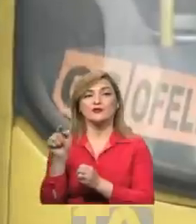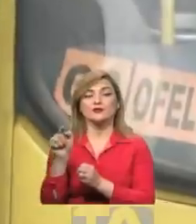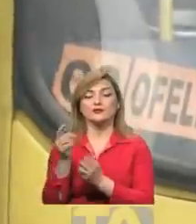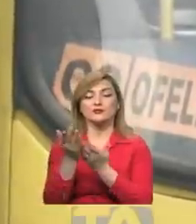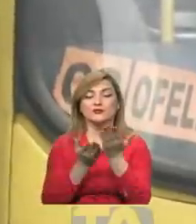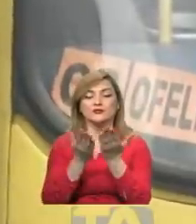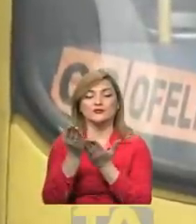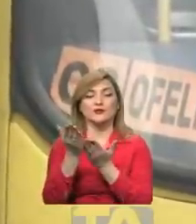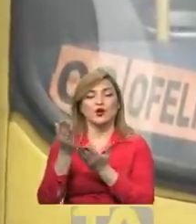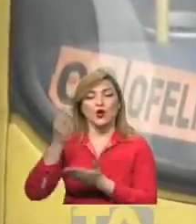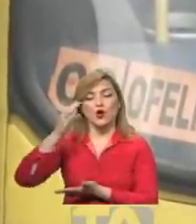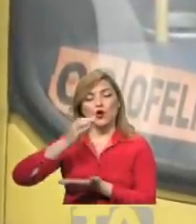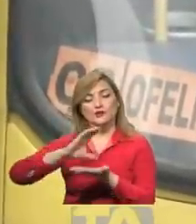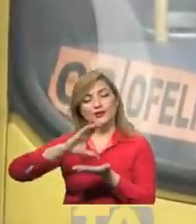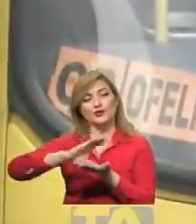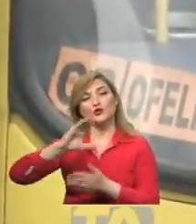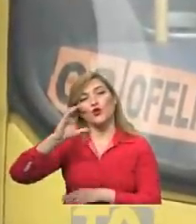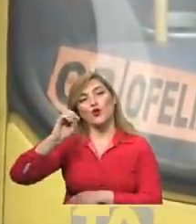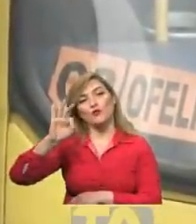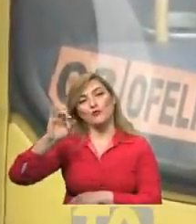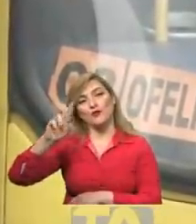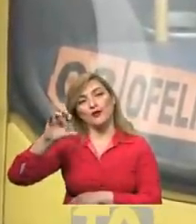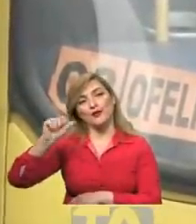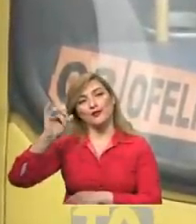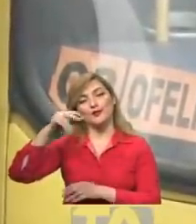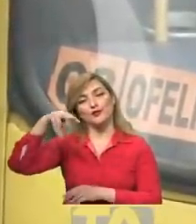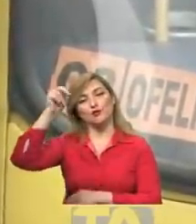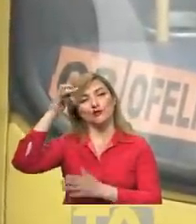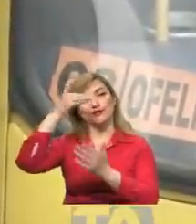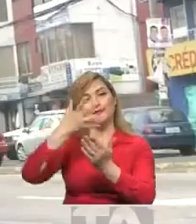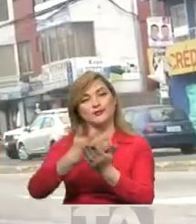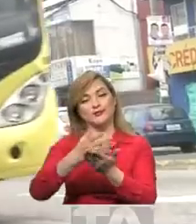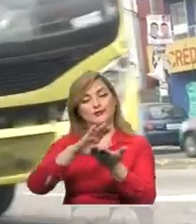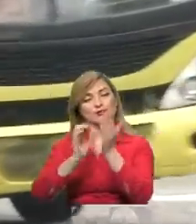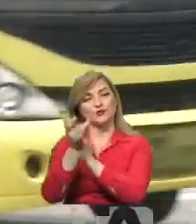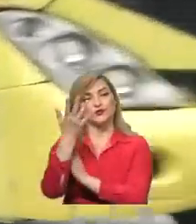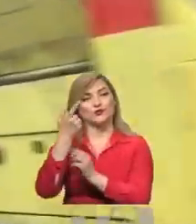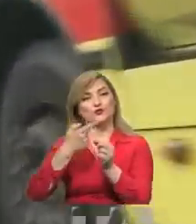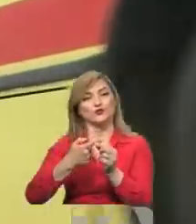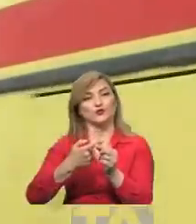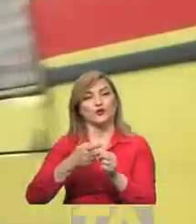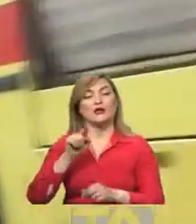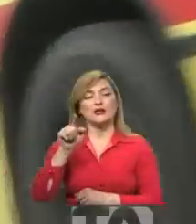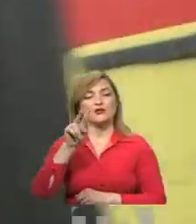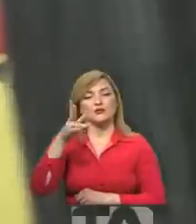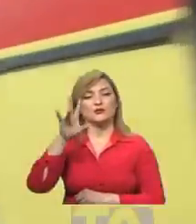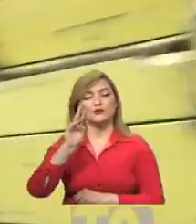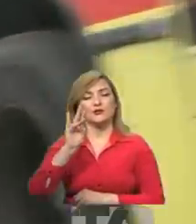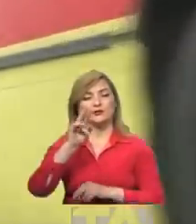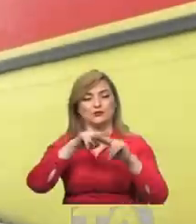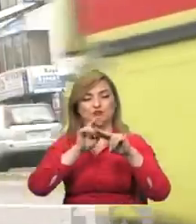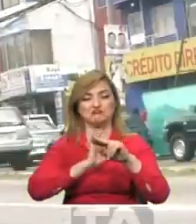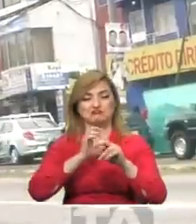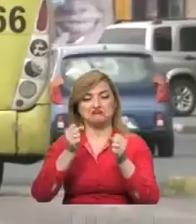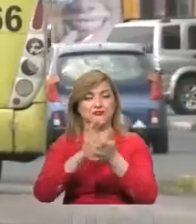su servicio desde la Ofelia en el norte de la ciudad hasta el casco colonial. Desde el 2017 no cuentan con la revisión técnica vehicular